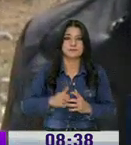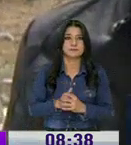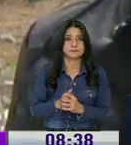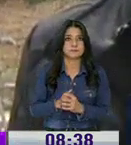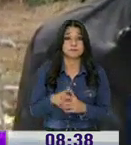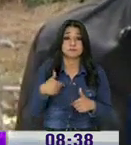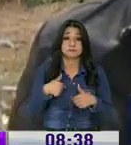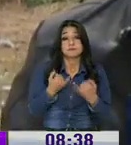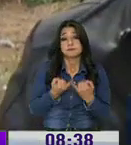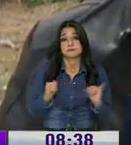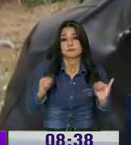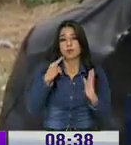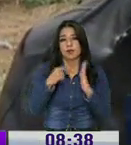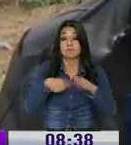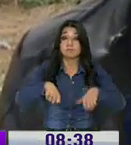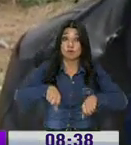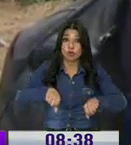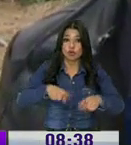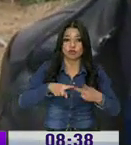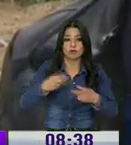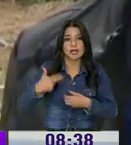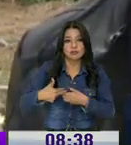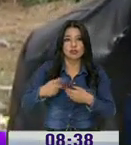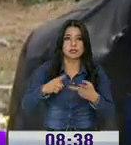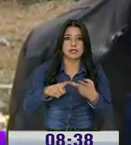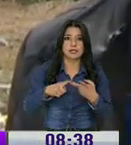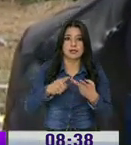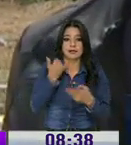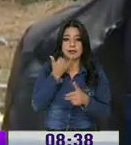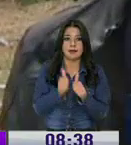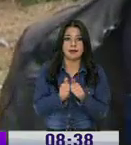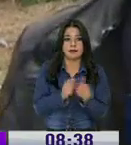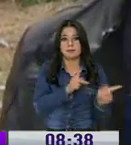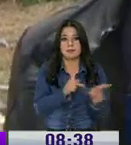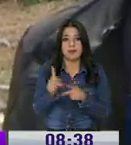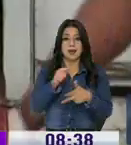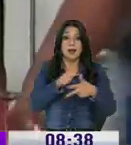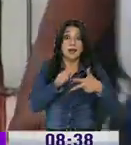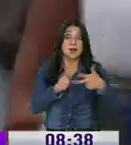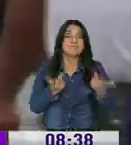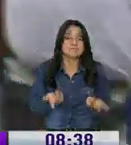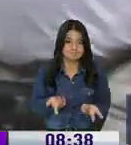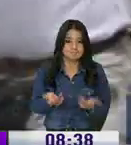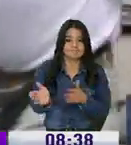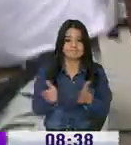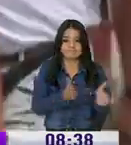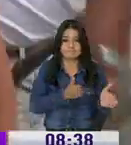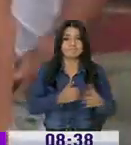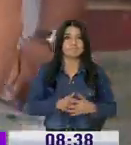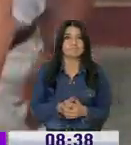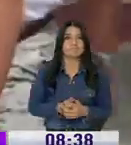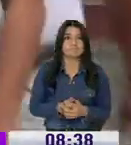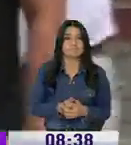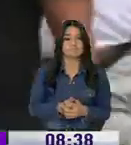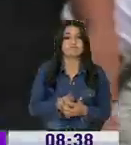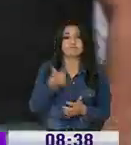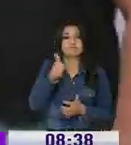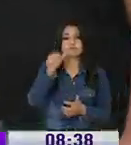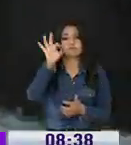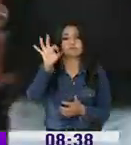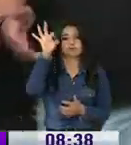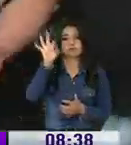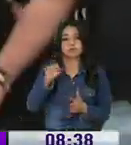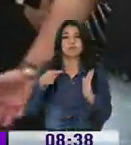totalmente independientes, nosotros ponemos la moto, ponemos el combustible, ponemos los megas. Por otro lado, 10% de